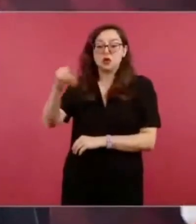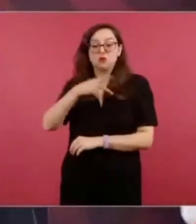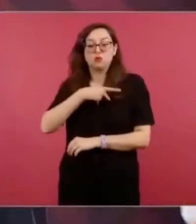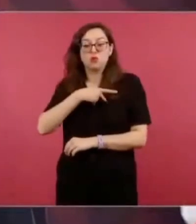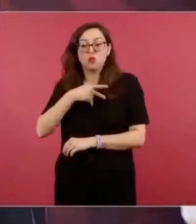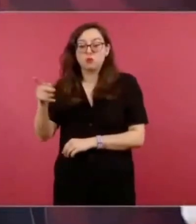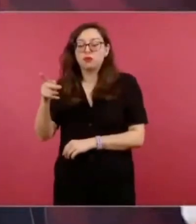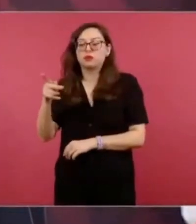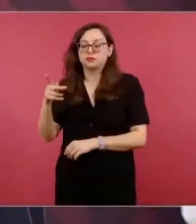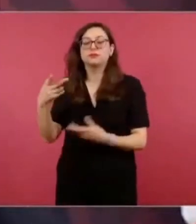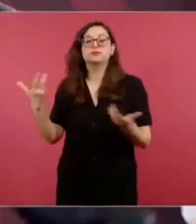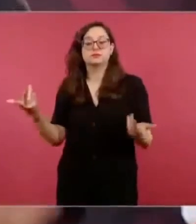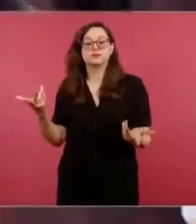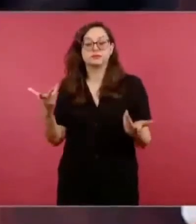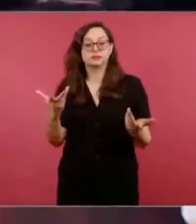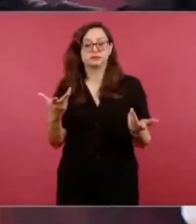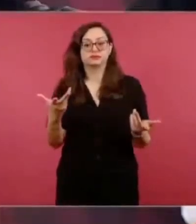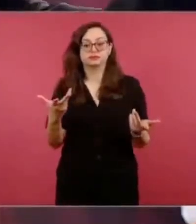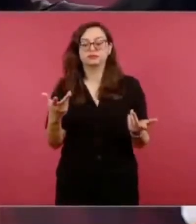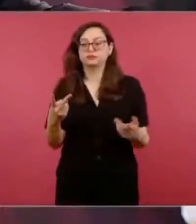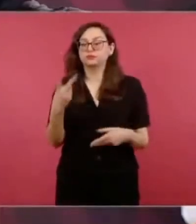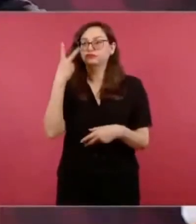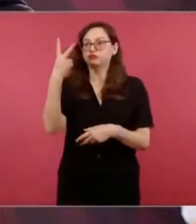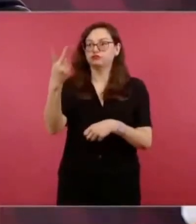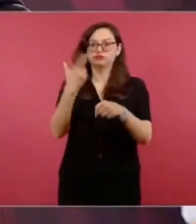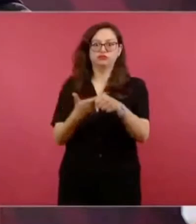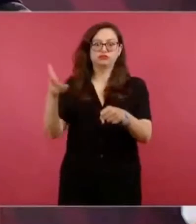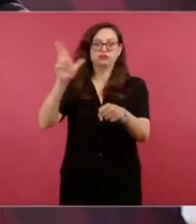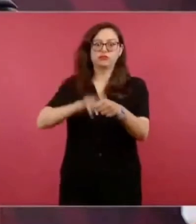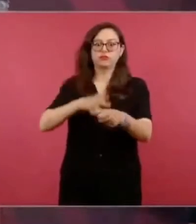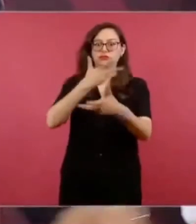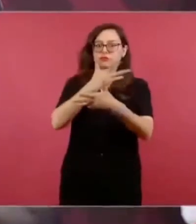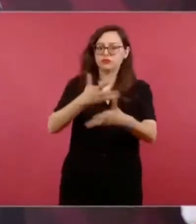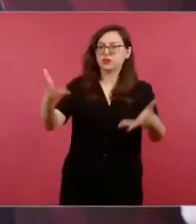presidencial. 2 grandes hospitales,